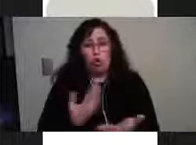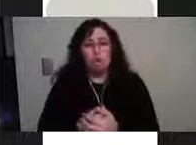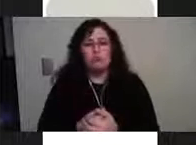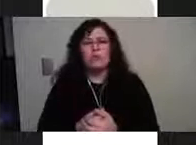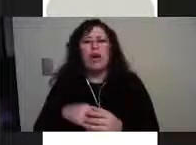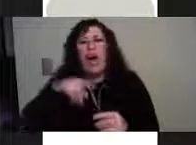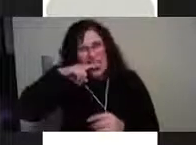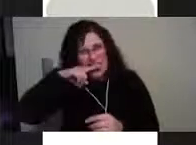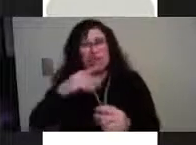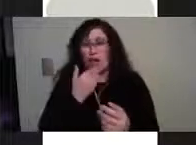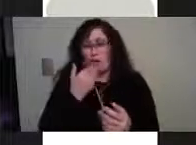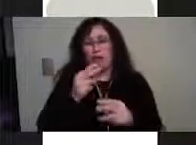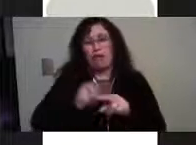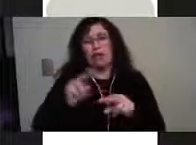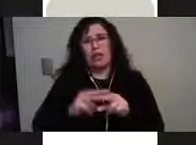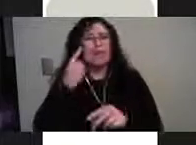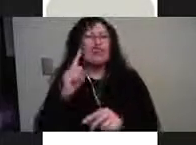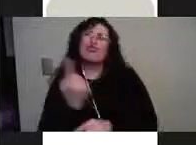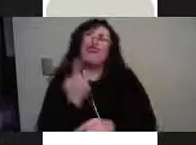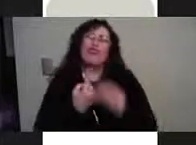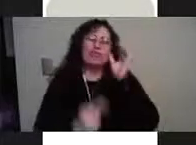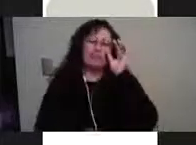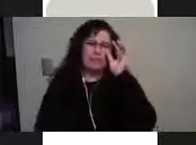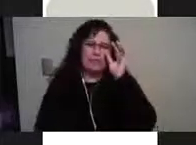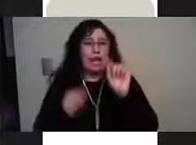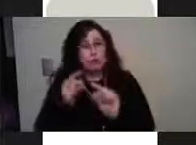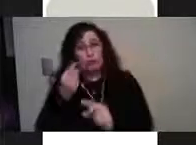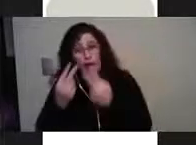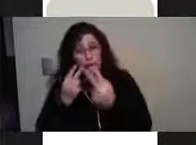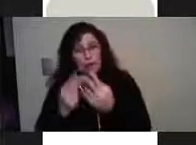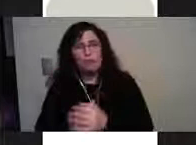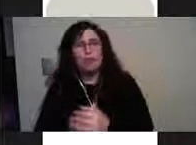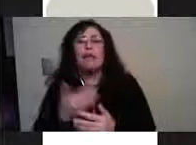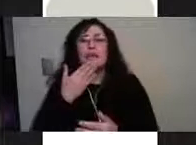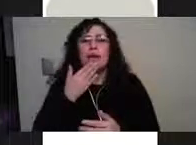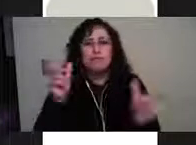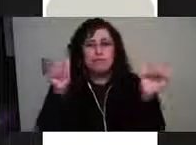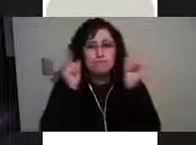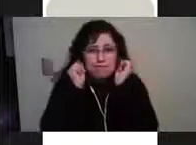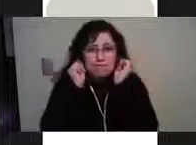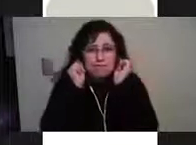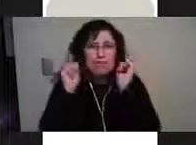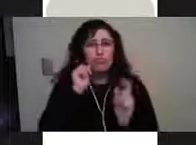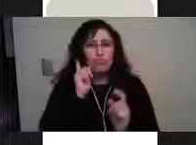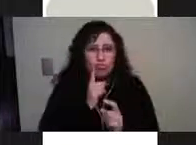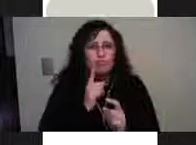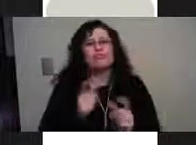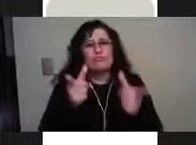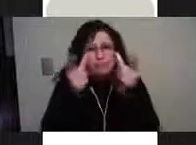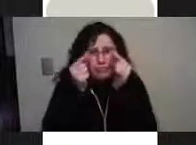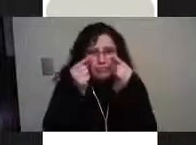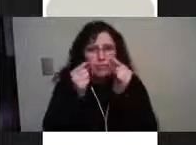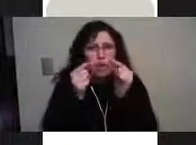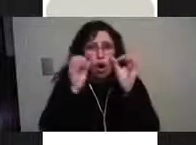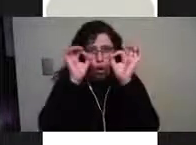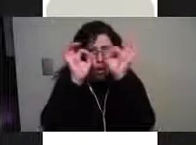parte muchas veces del que uno en la clínica puede encontrar. Discapacidad auditiva también es frecuente, defectos visuales, estrabismo,